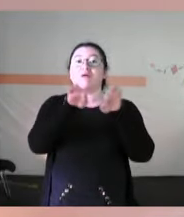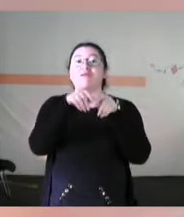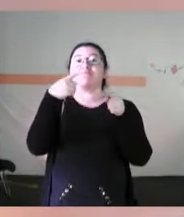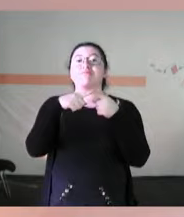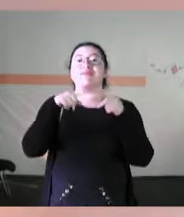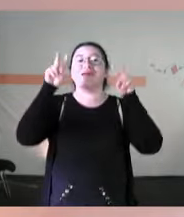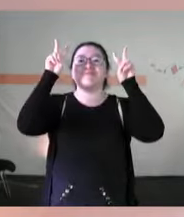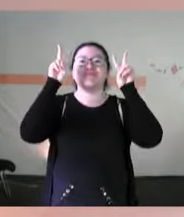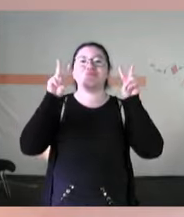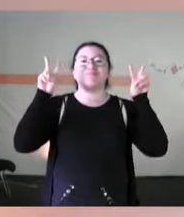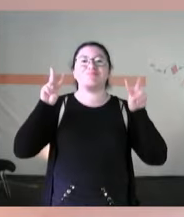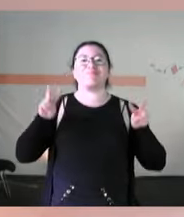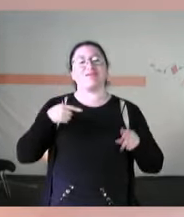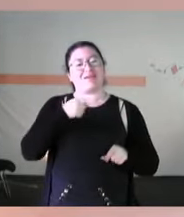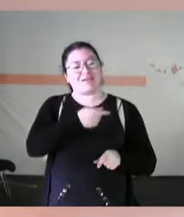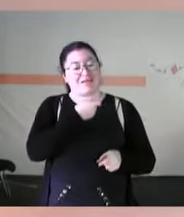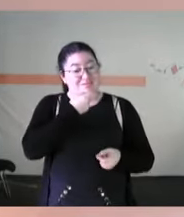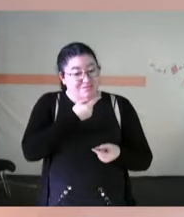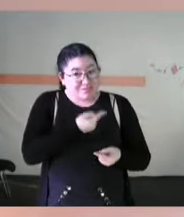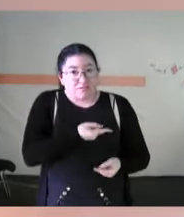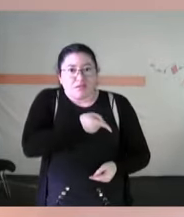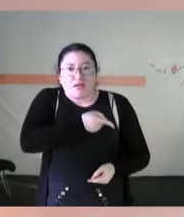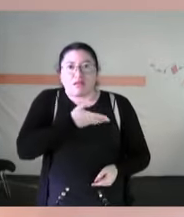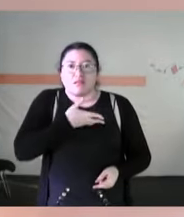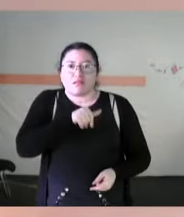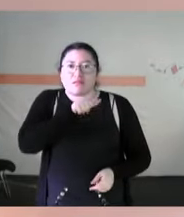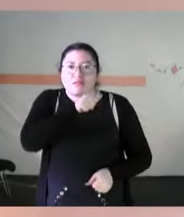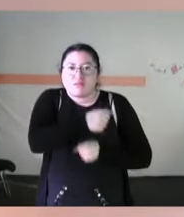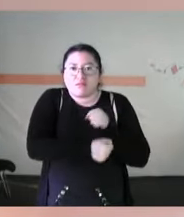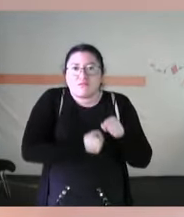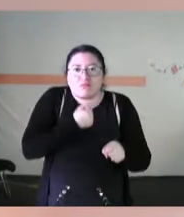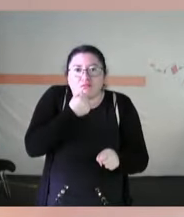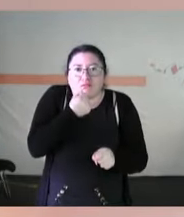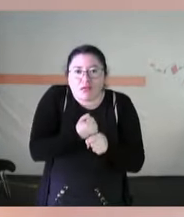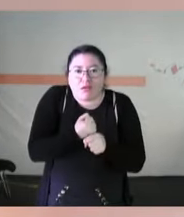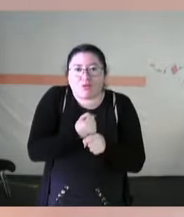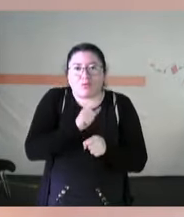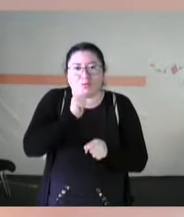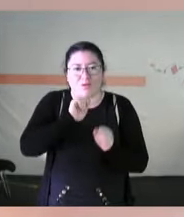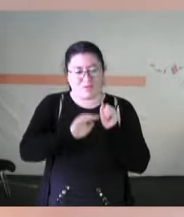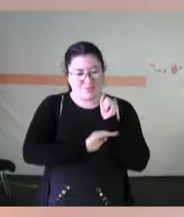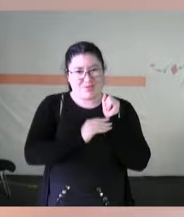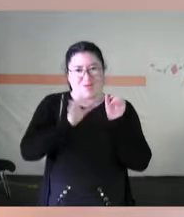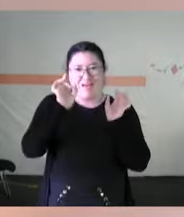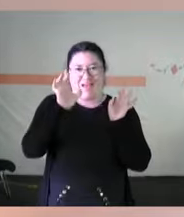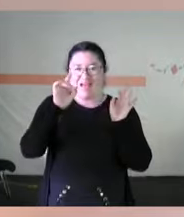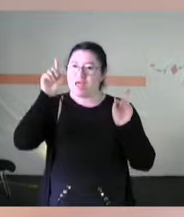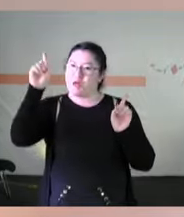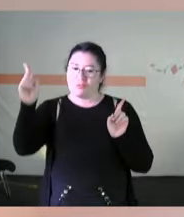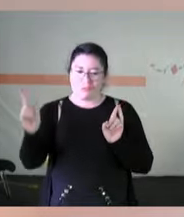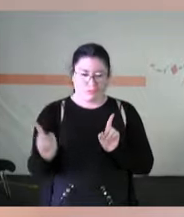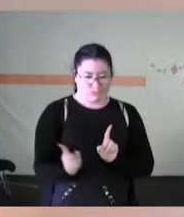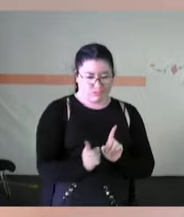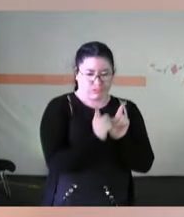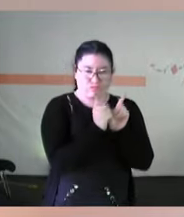que era una niña, tenía creo que 16 años, cuando se le aparece un ángel